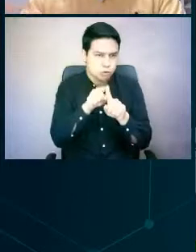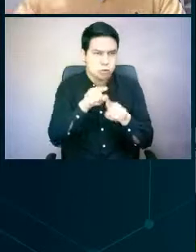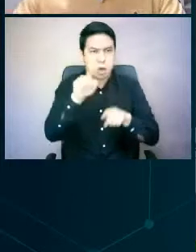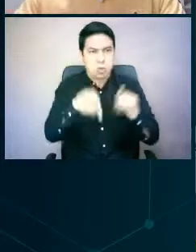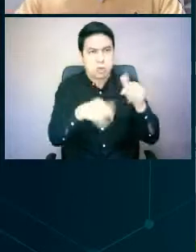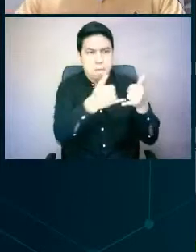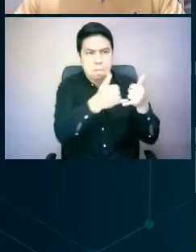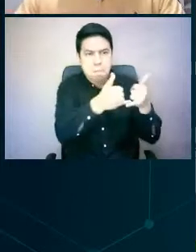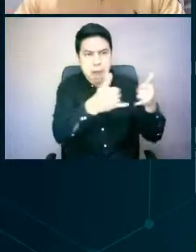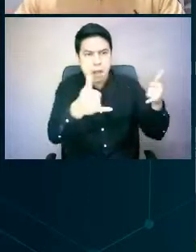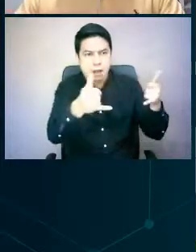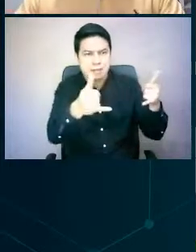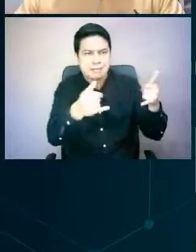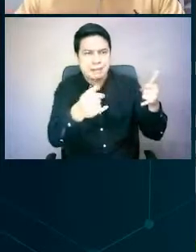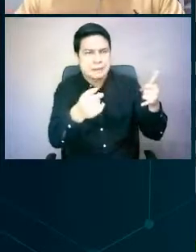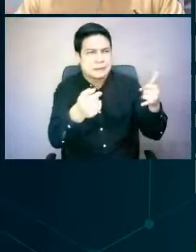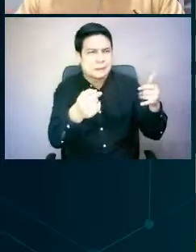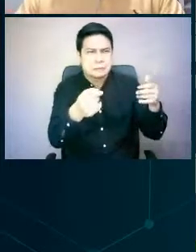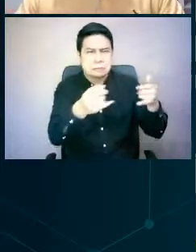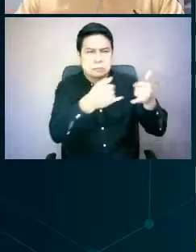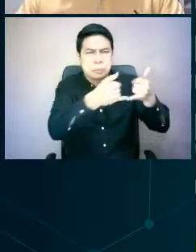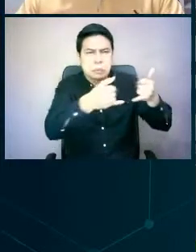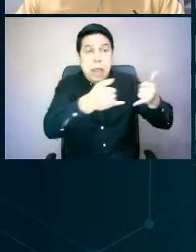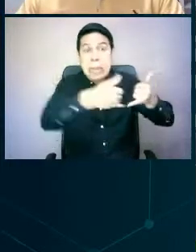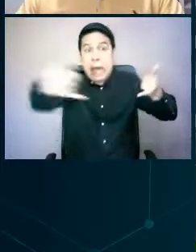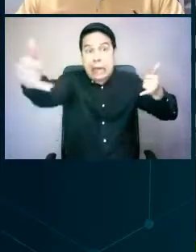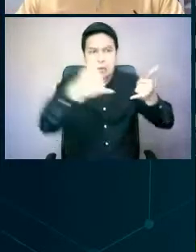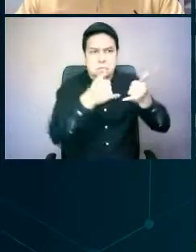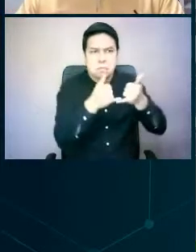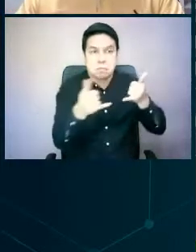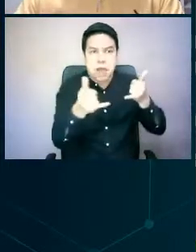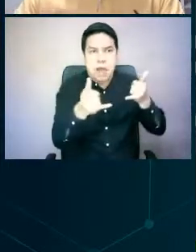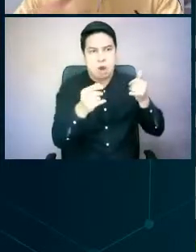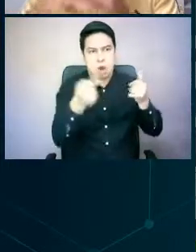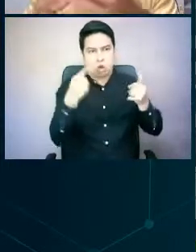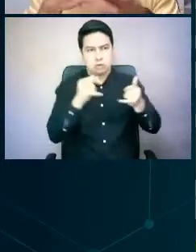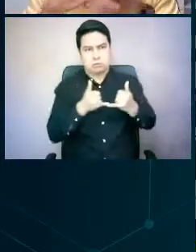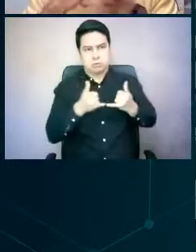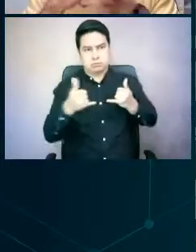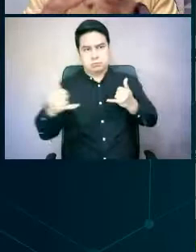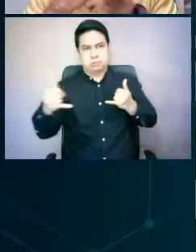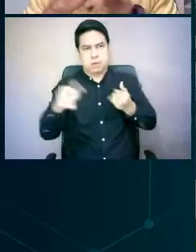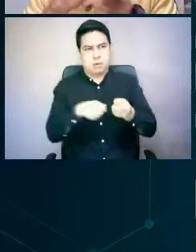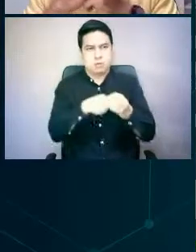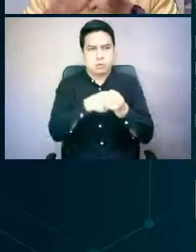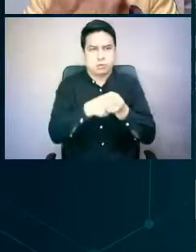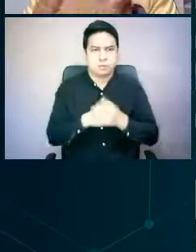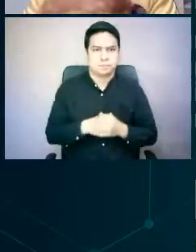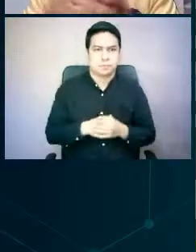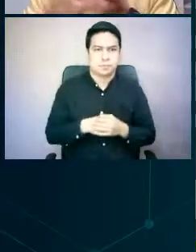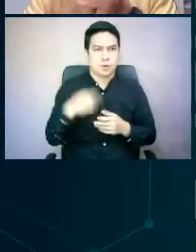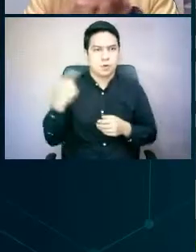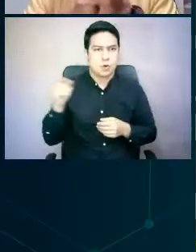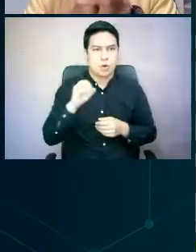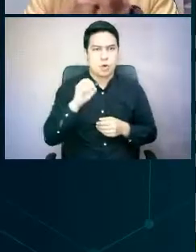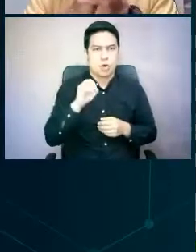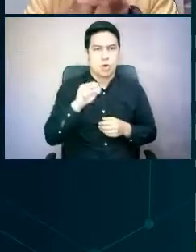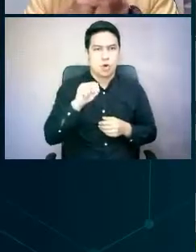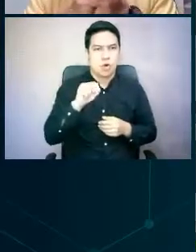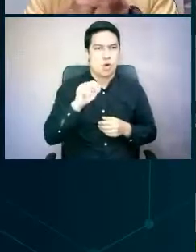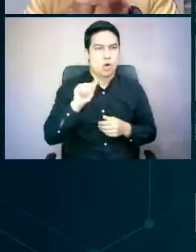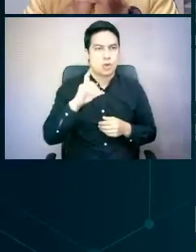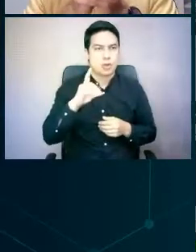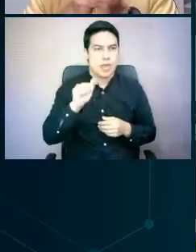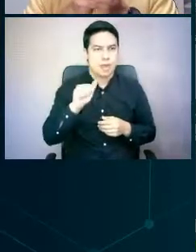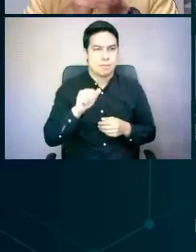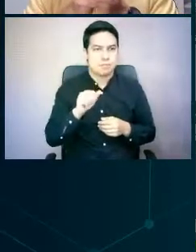líneas cortas. Onda portadora. o portadora por línea de potencia y funciona de la siguiente manera.